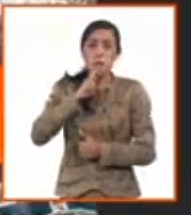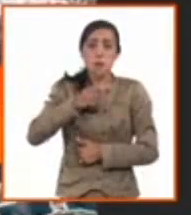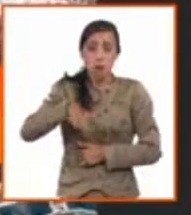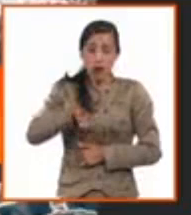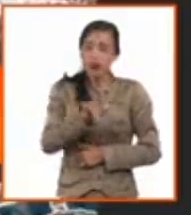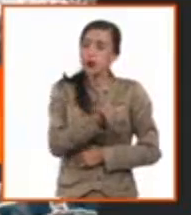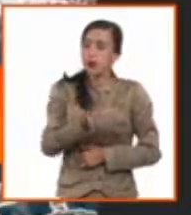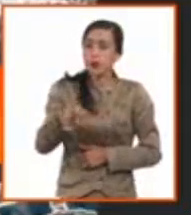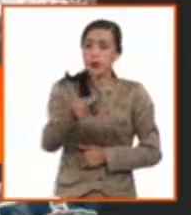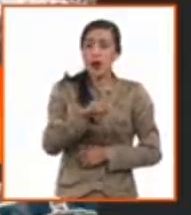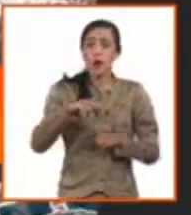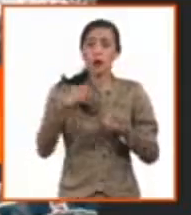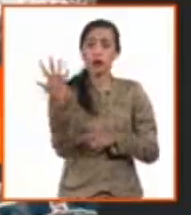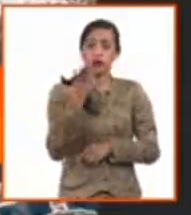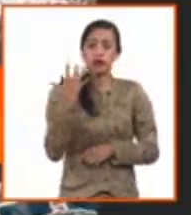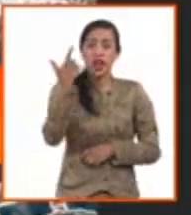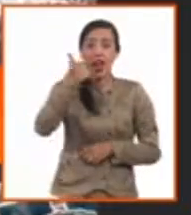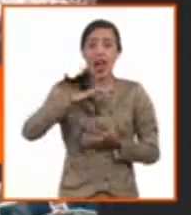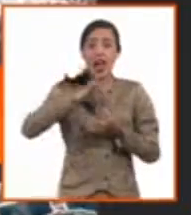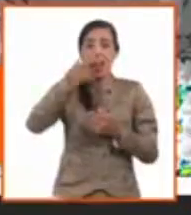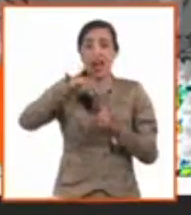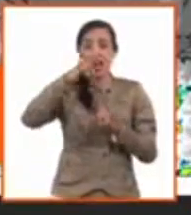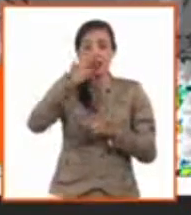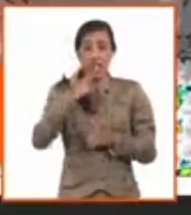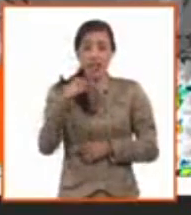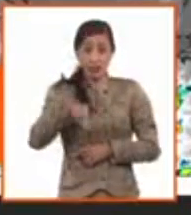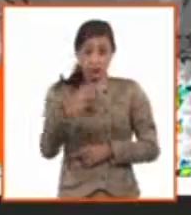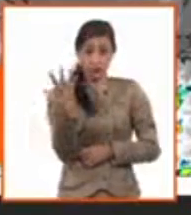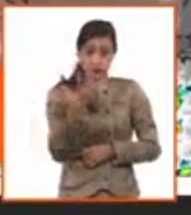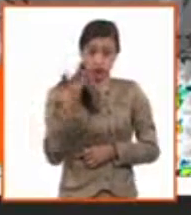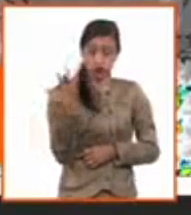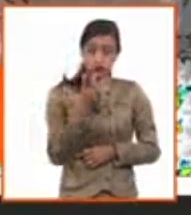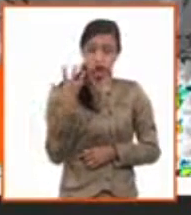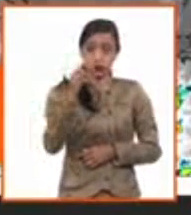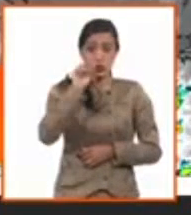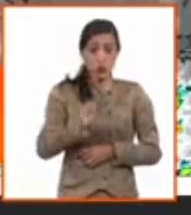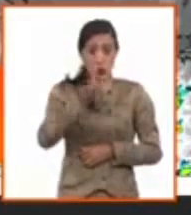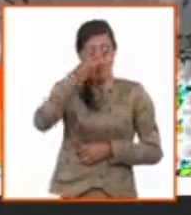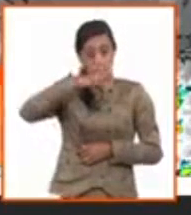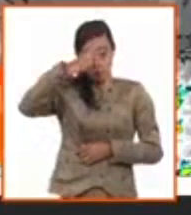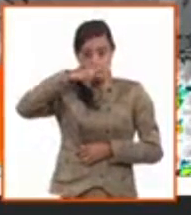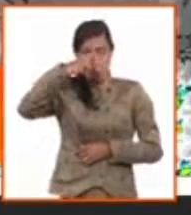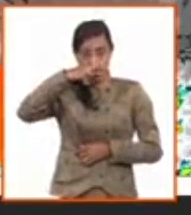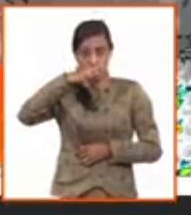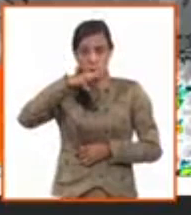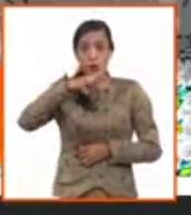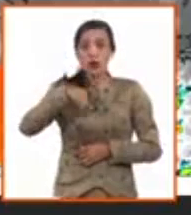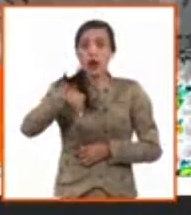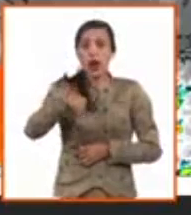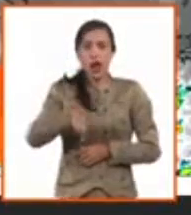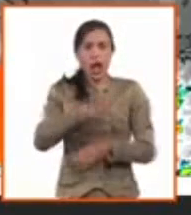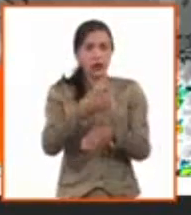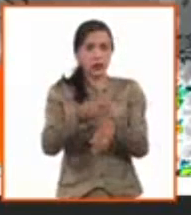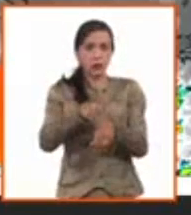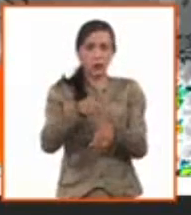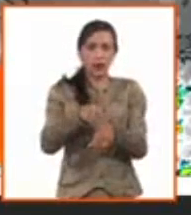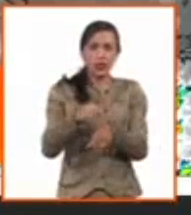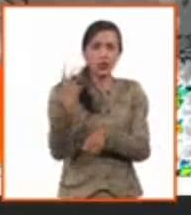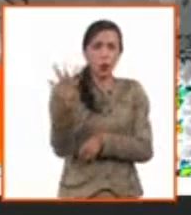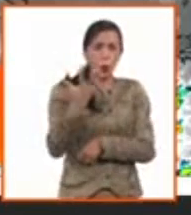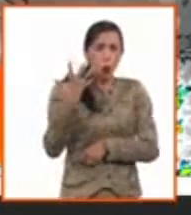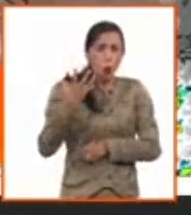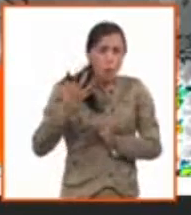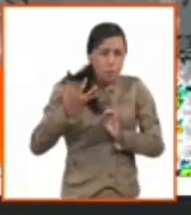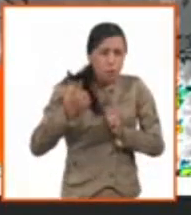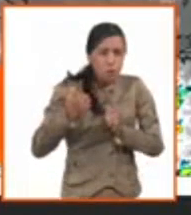unido a los remanentes del ciclón tropical agatha que se localiza en estos momentos sobre el sur de méxico a pesar de no existir a un sistema